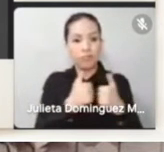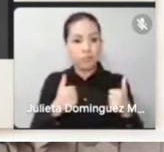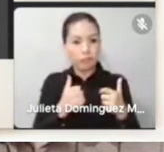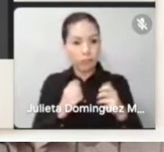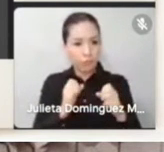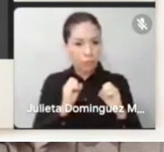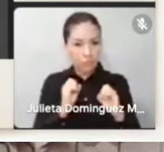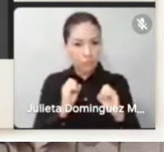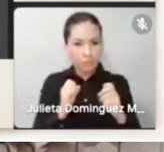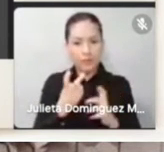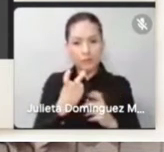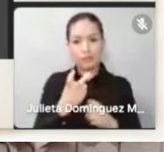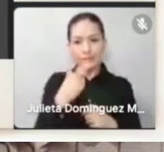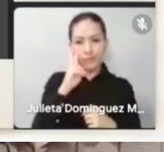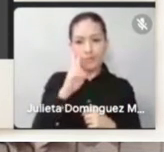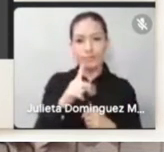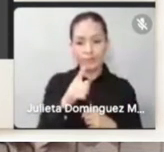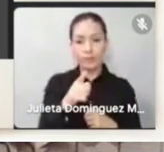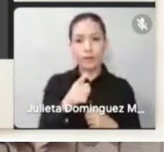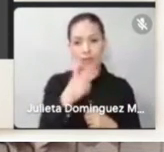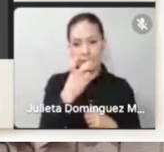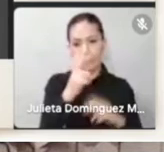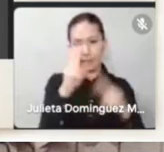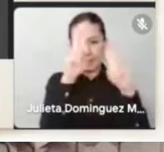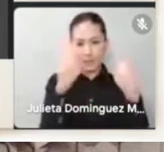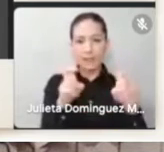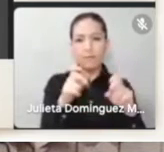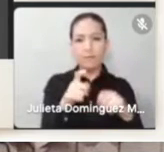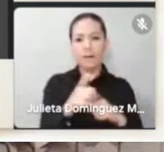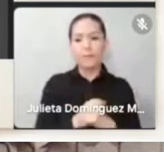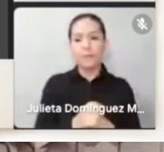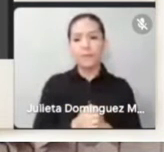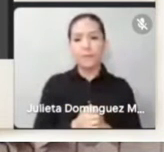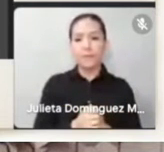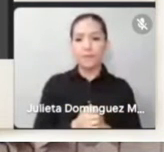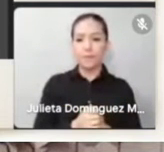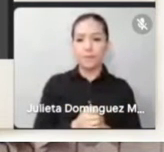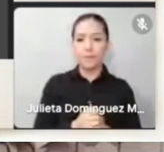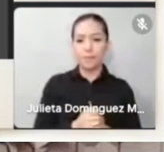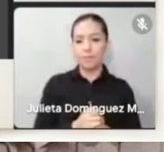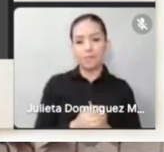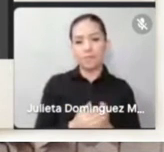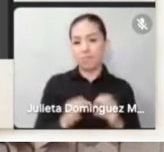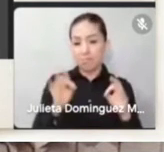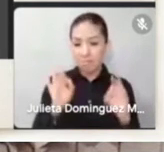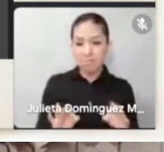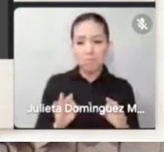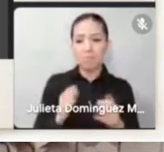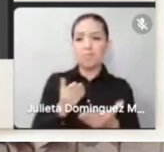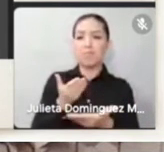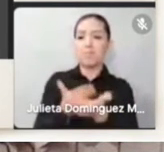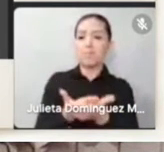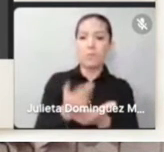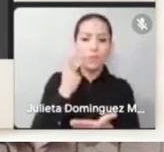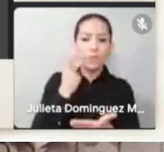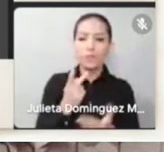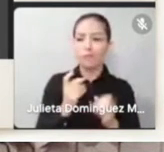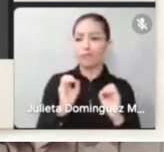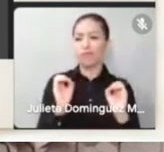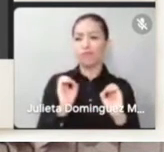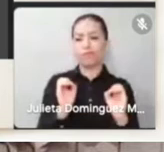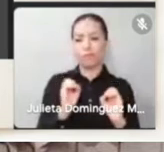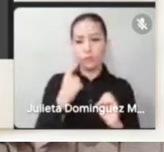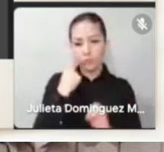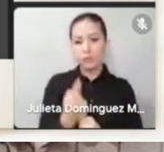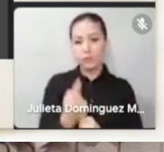de decisión propone decretar el motivo de disenso como infundado. Para arribar a tal conclusión,